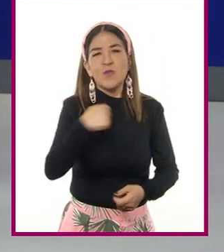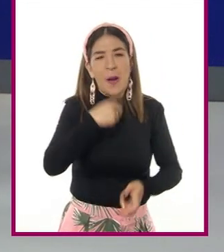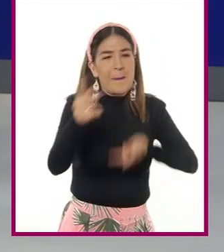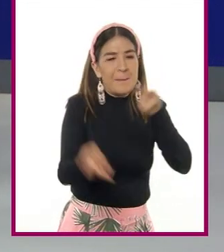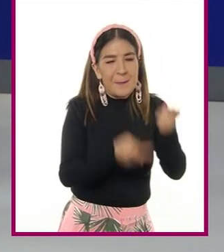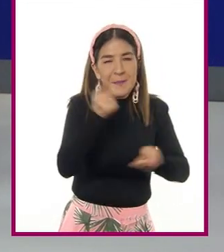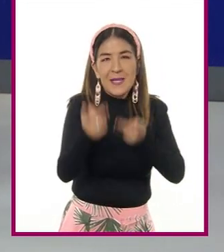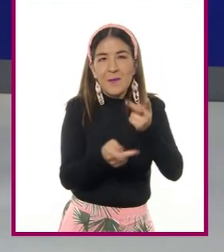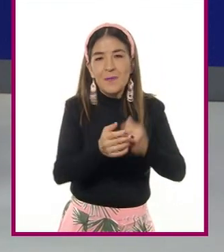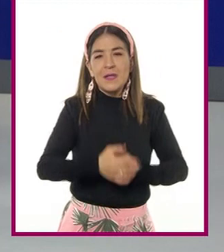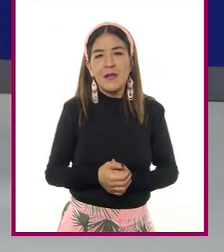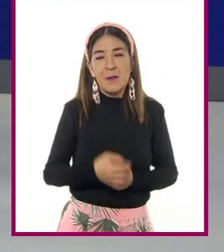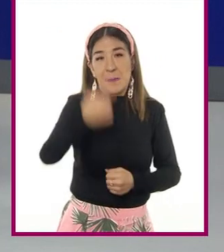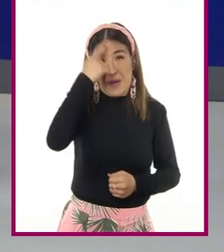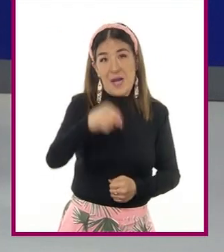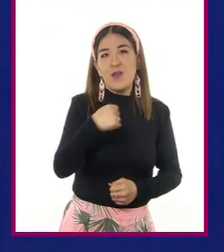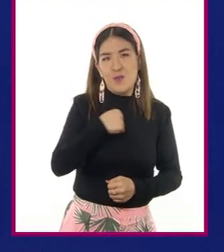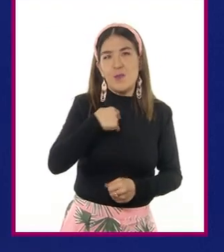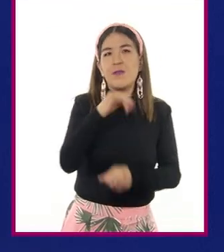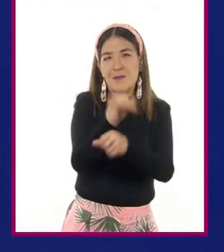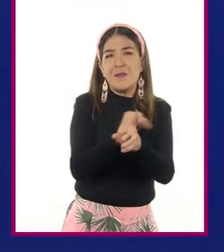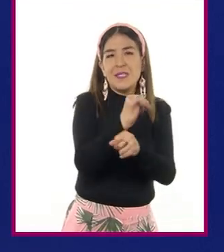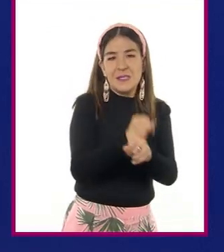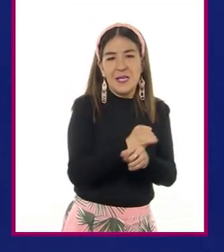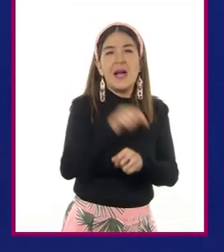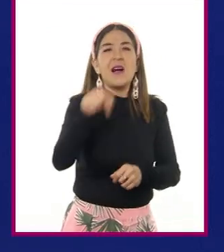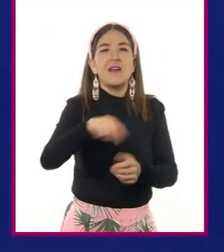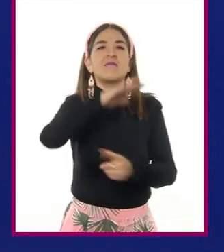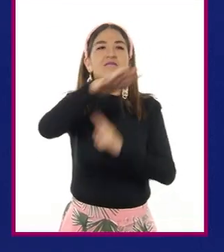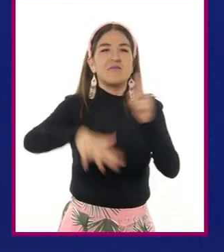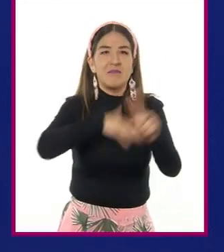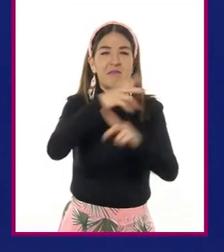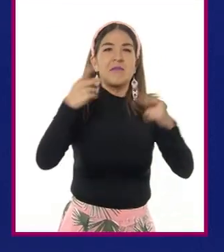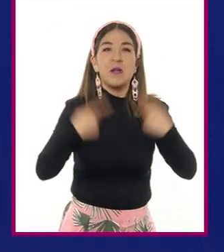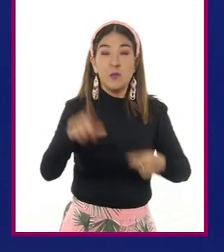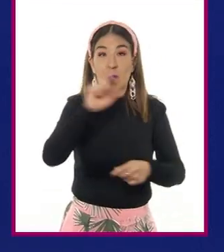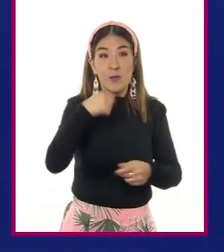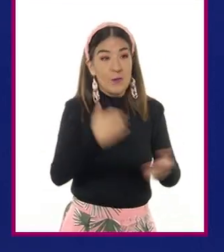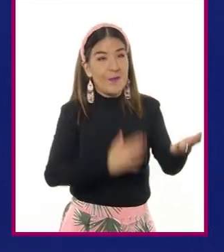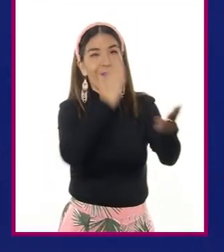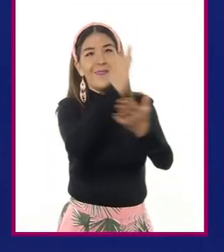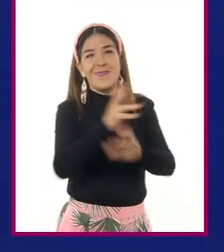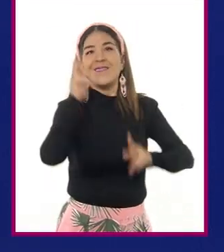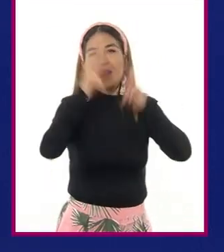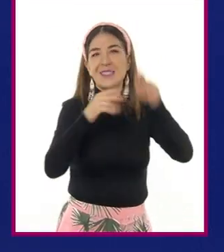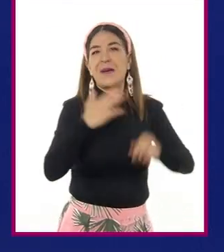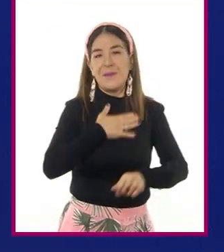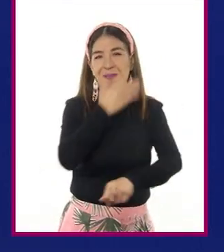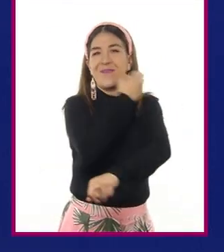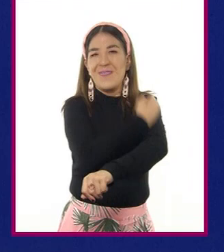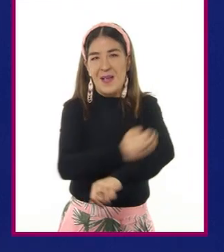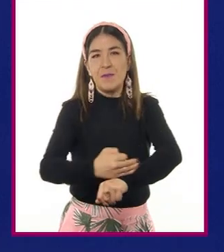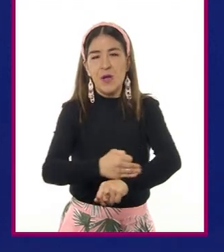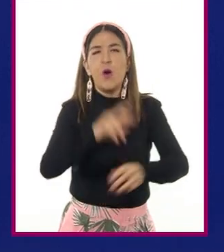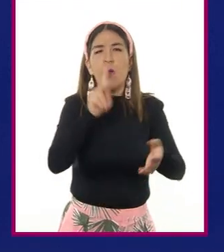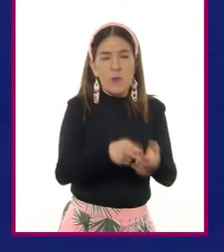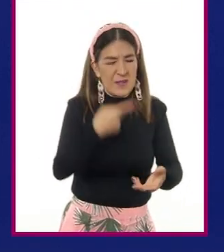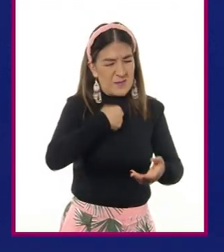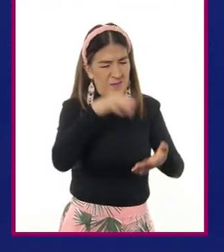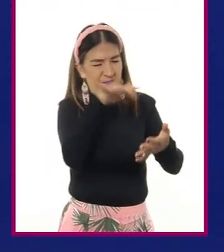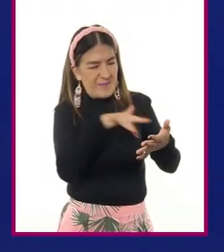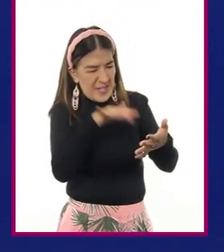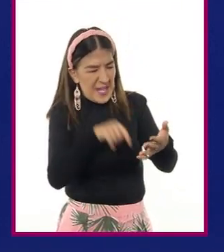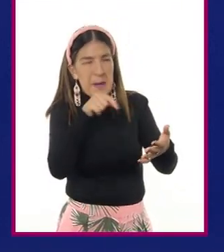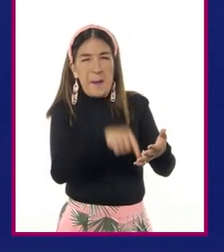mis preguntas para mi investigación de la población, cuando visité a mis familiares. Al releerlas, me